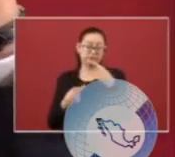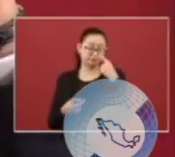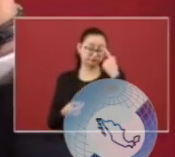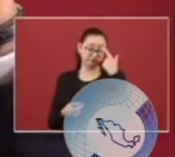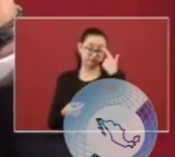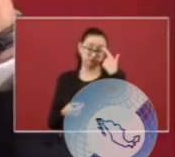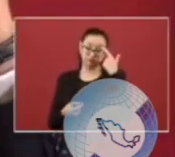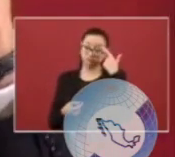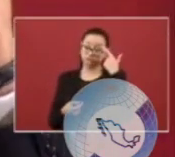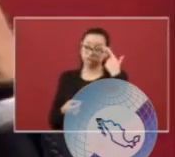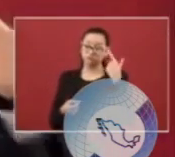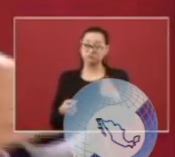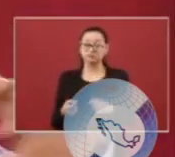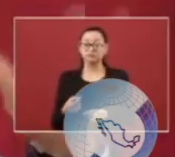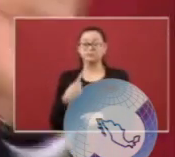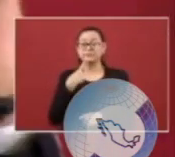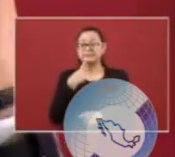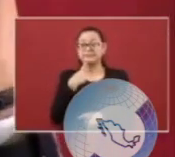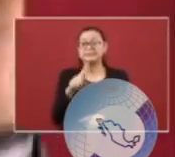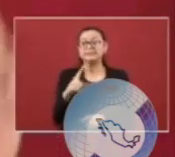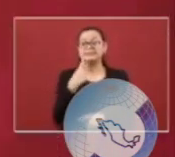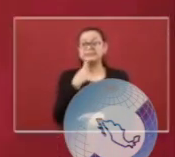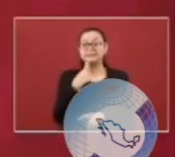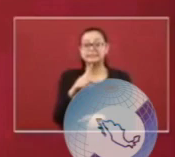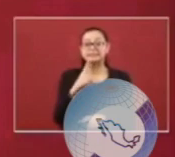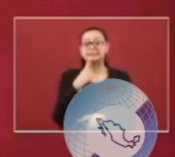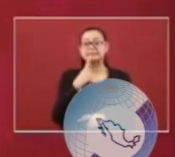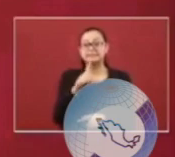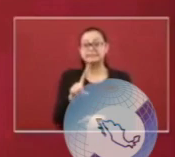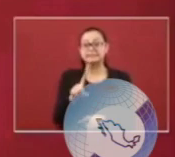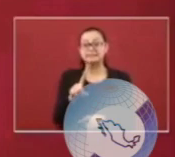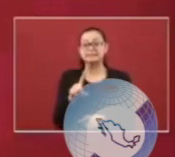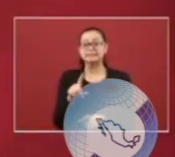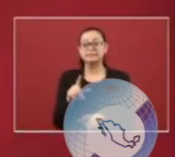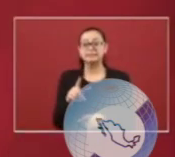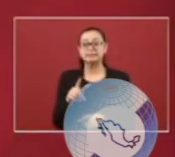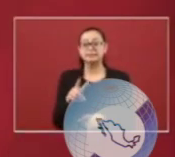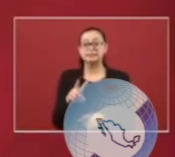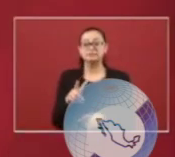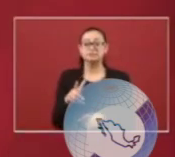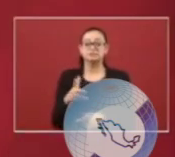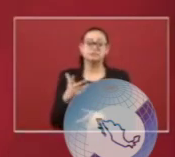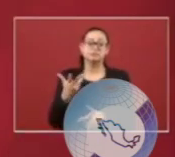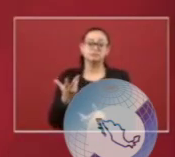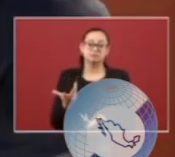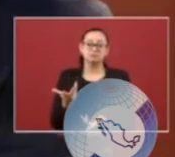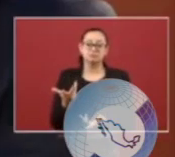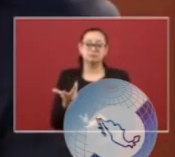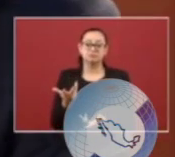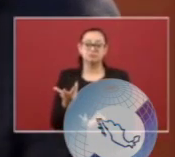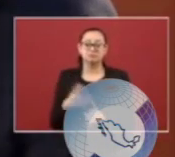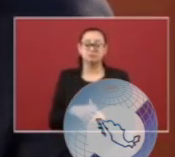las denuncias vana ah